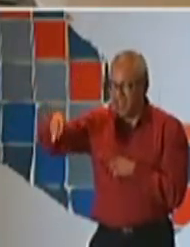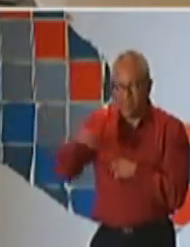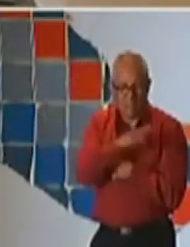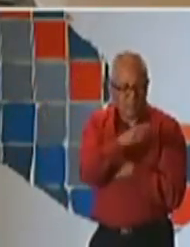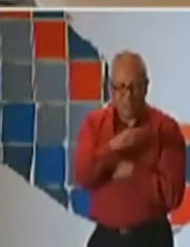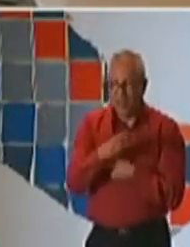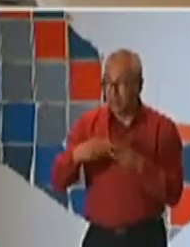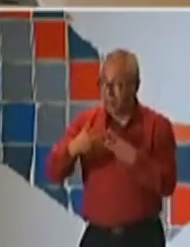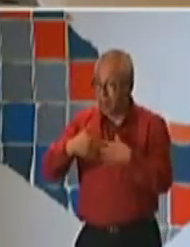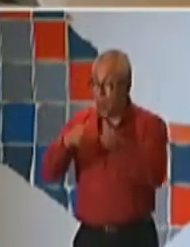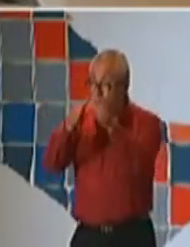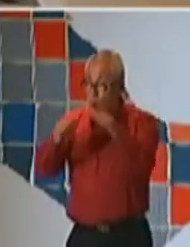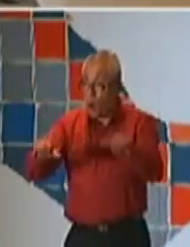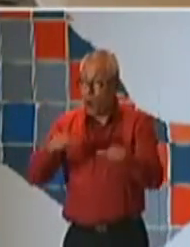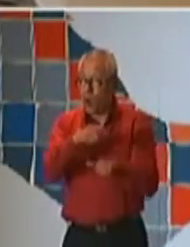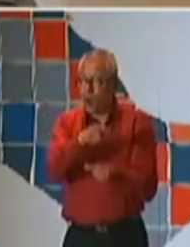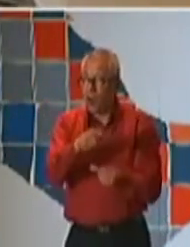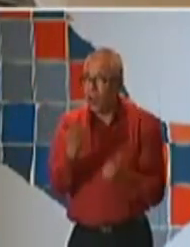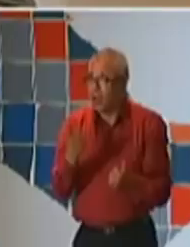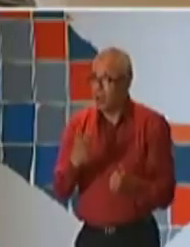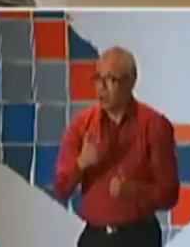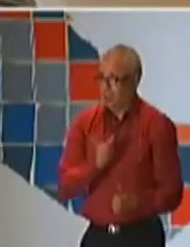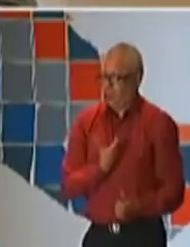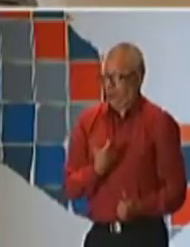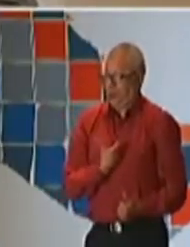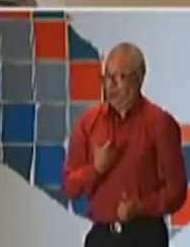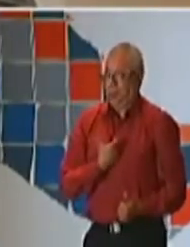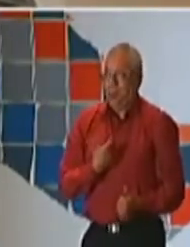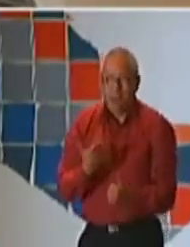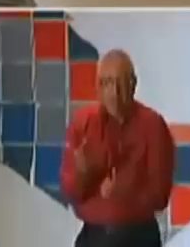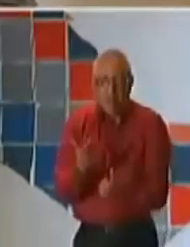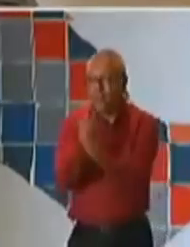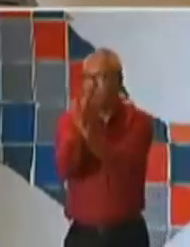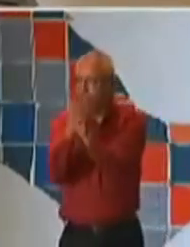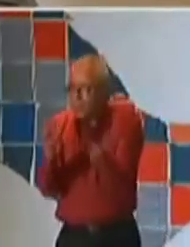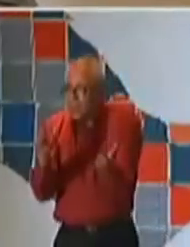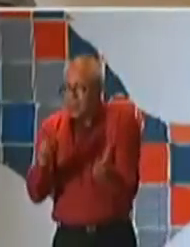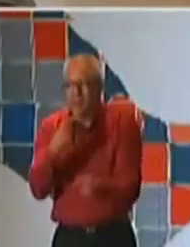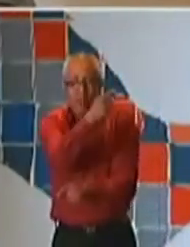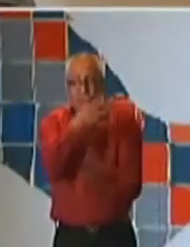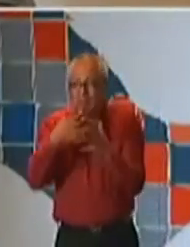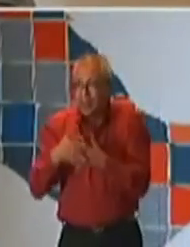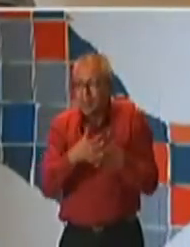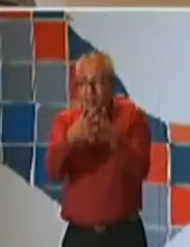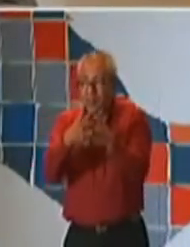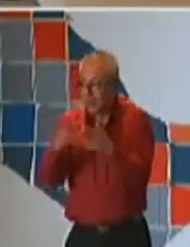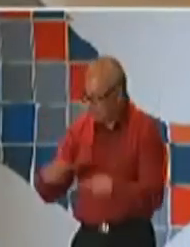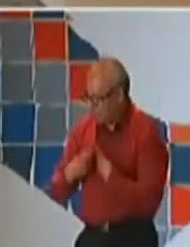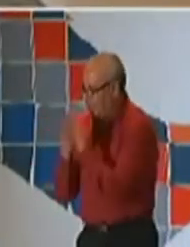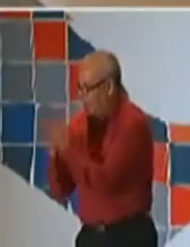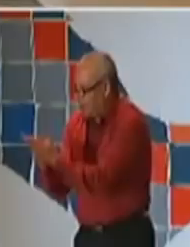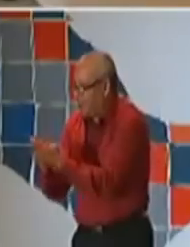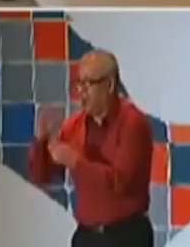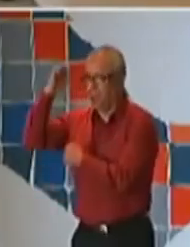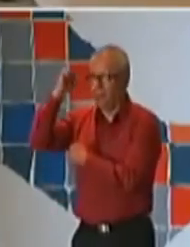medalla de la libertad una de las más altas condecoraciones de los Estados Unidos uno